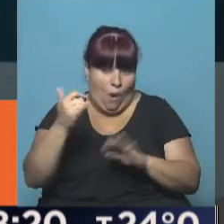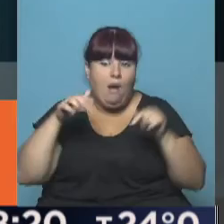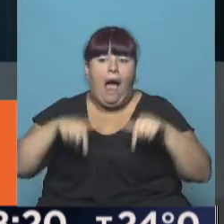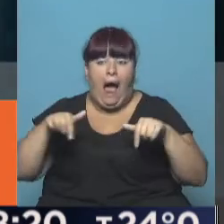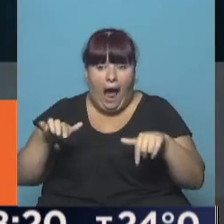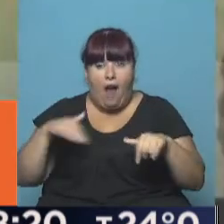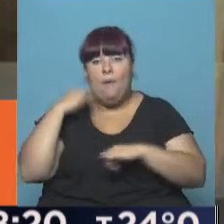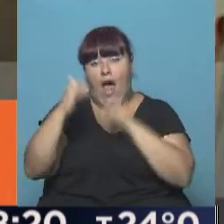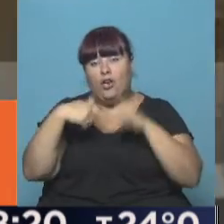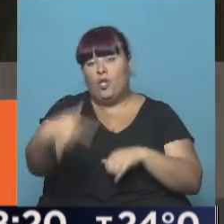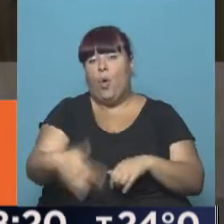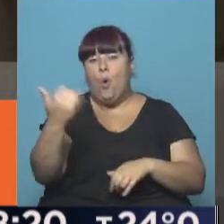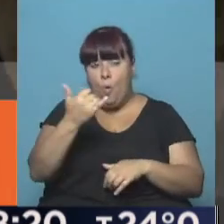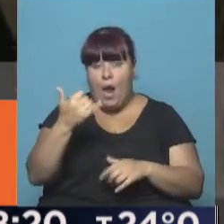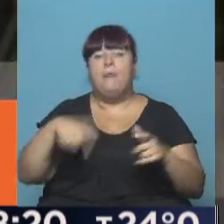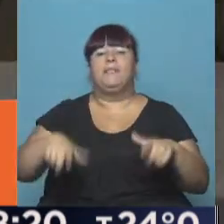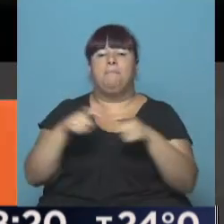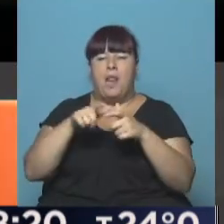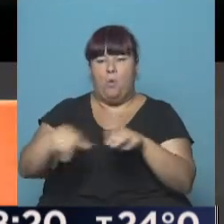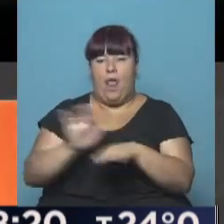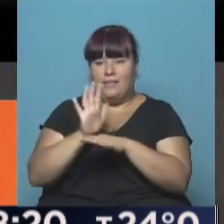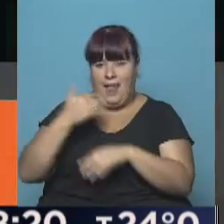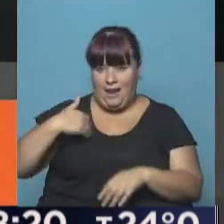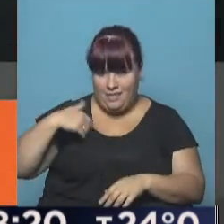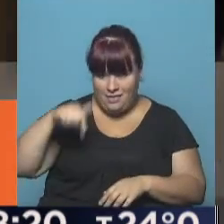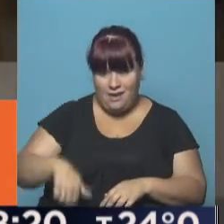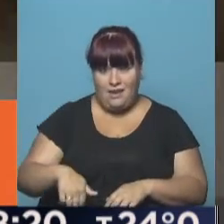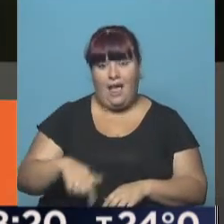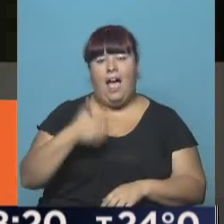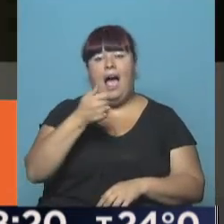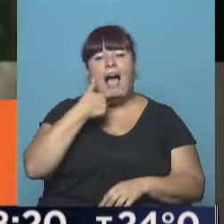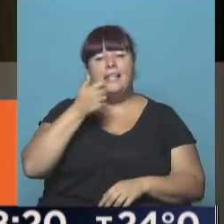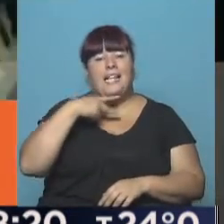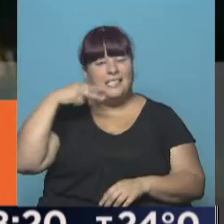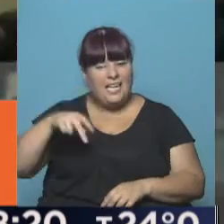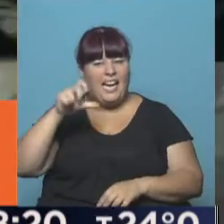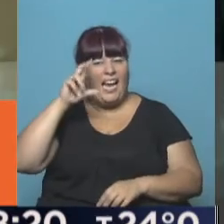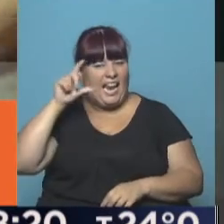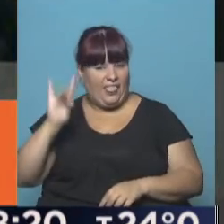ahora adelantamos que este jueves llega a los cines de Argentina Assassin's Creed.